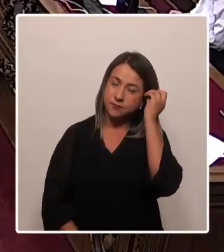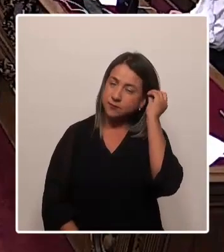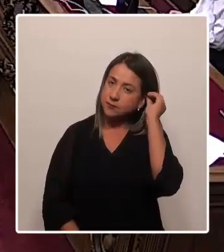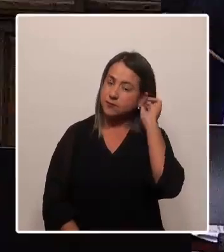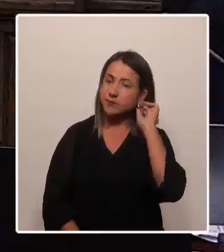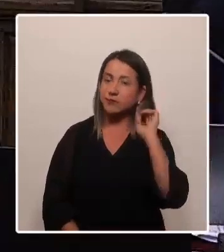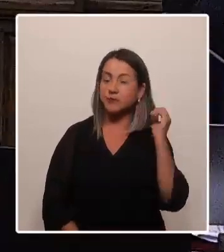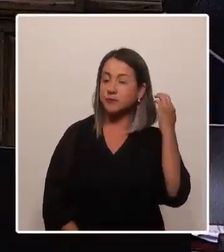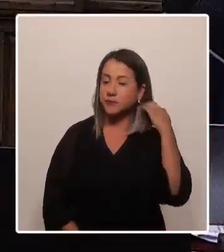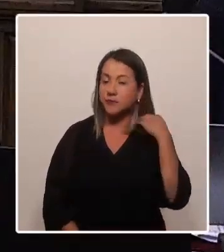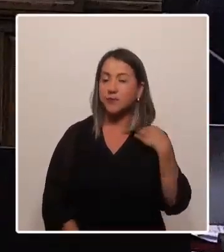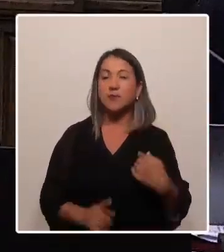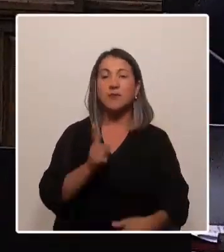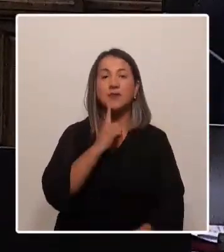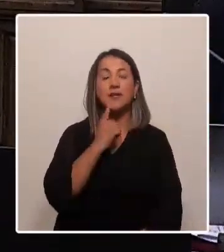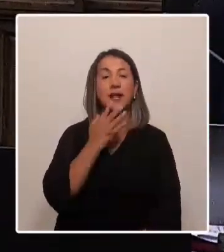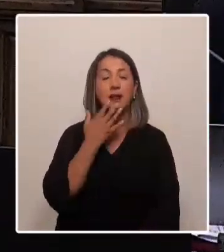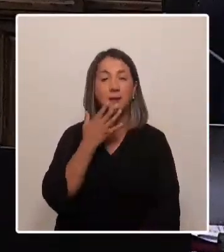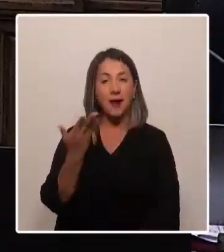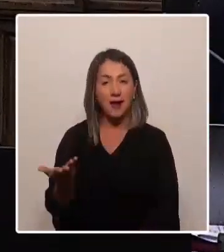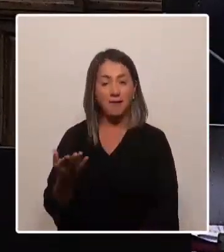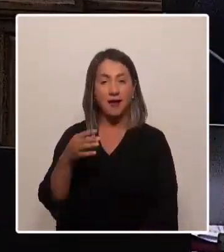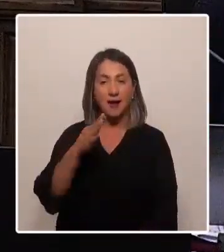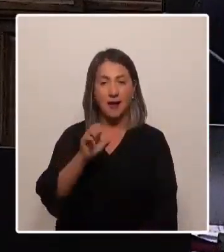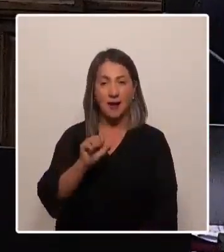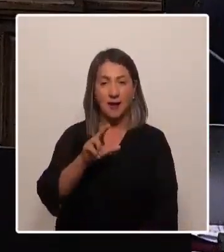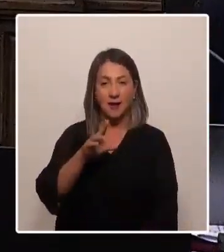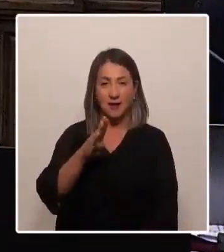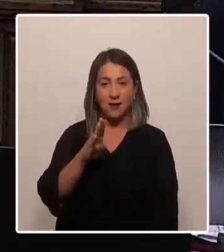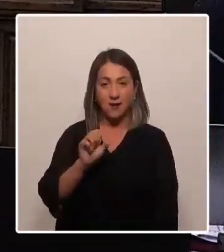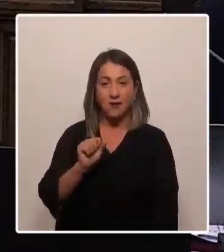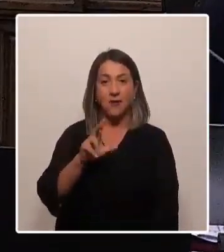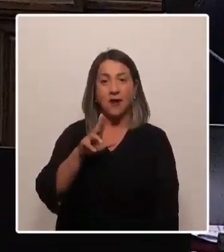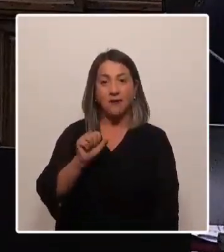Tiene la palabra la convencional Bárbara Sepúlveda.